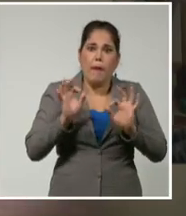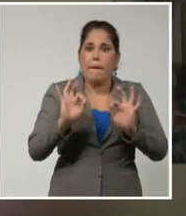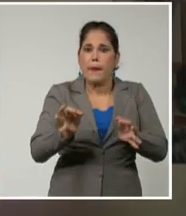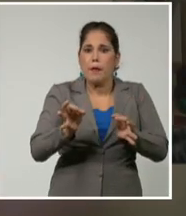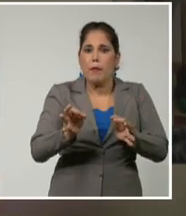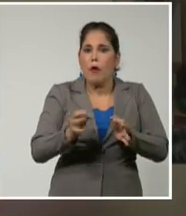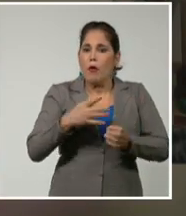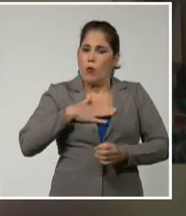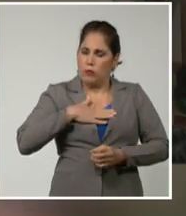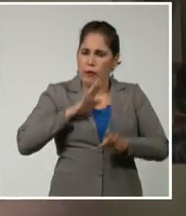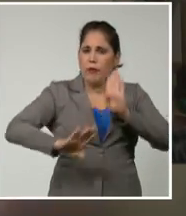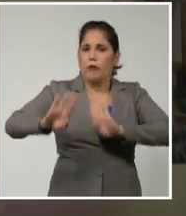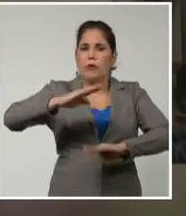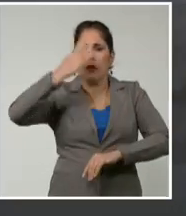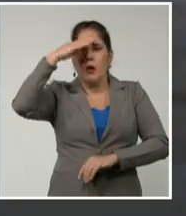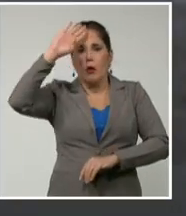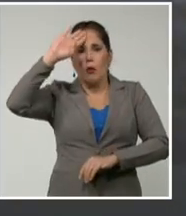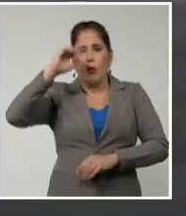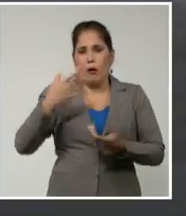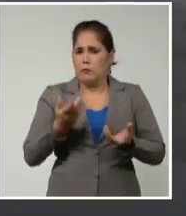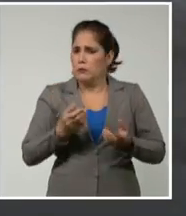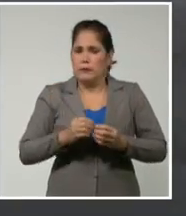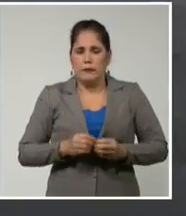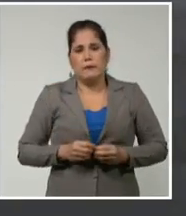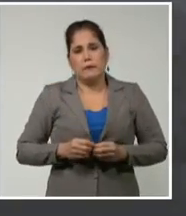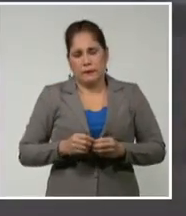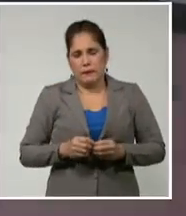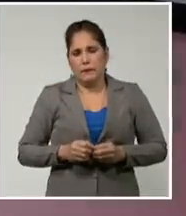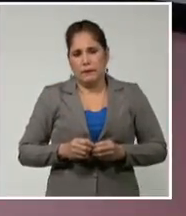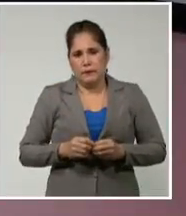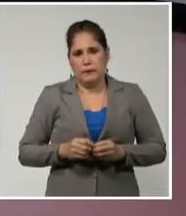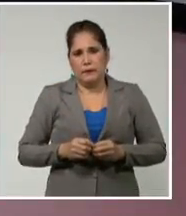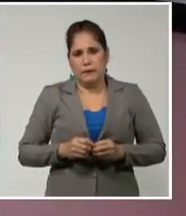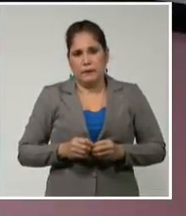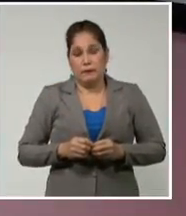optado donde estoy. Si no, estoy ahí. Y de esta